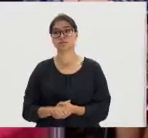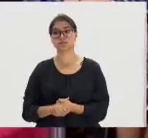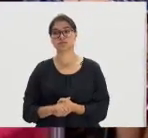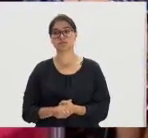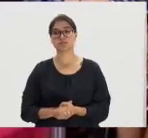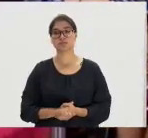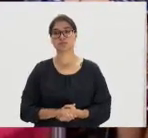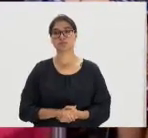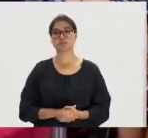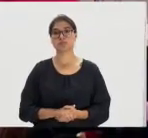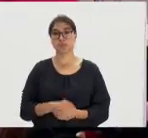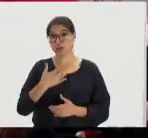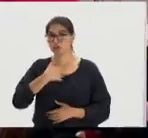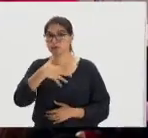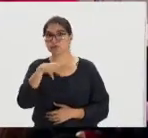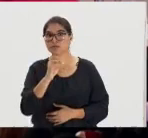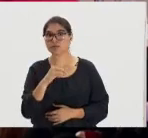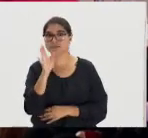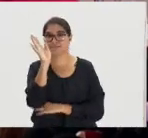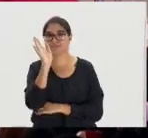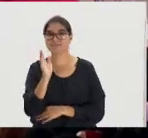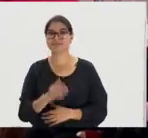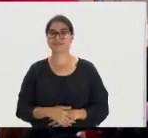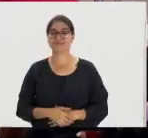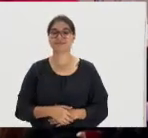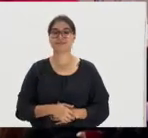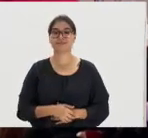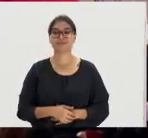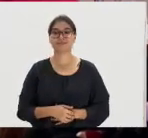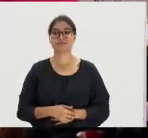Yo iba a predicar. Estoy en otro país.